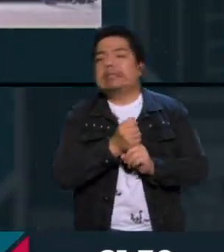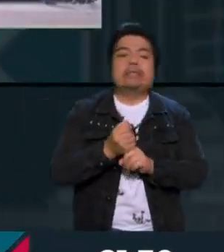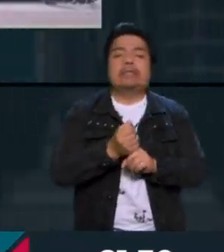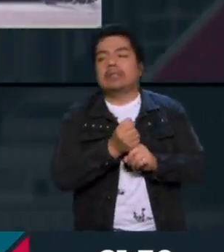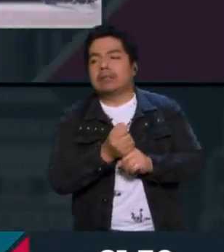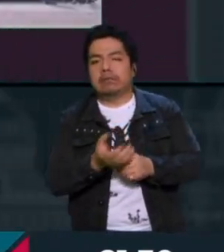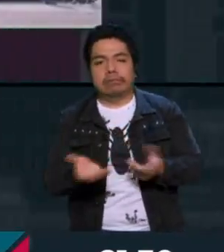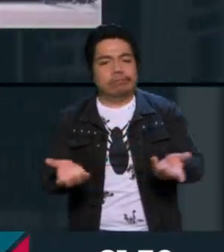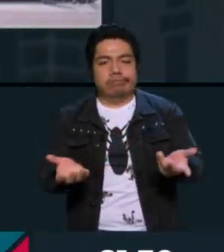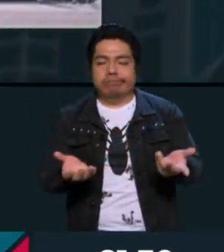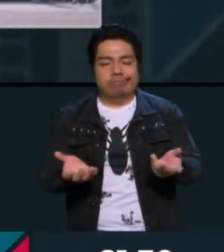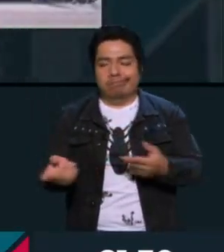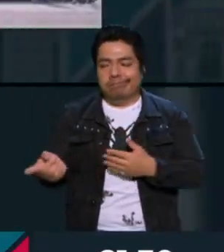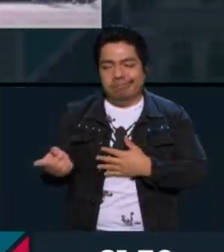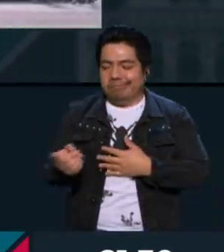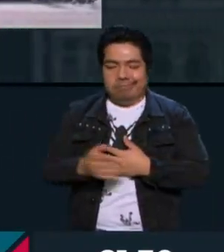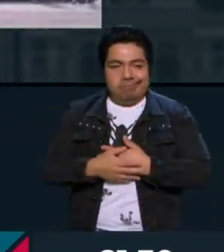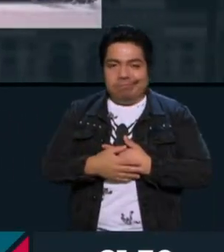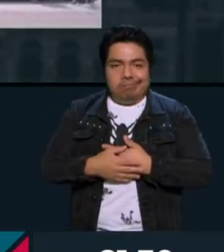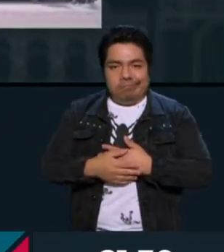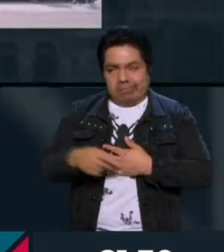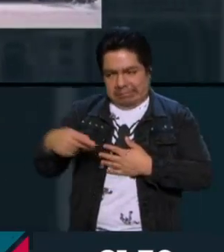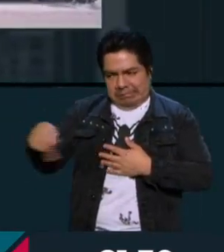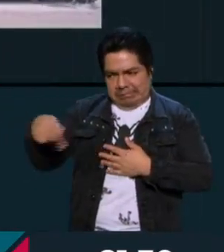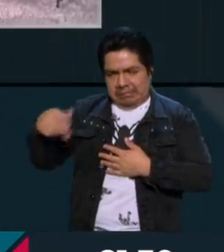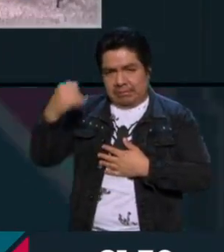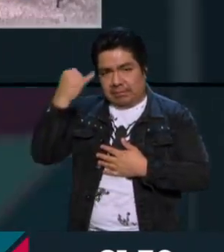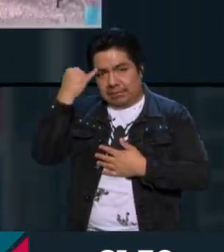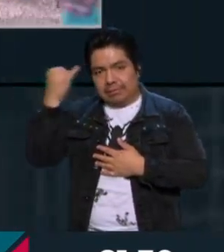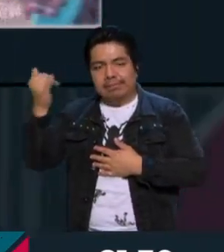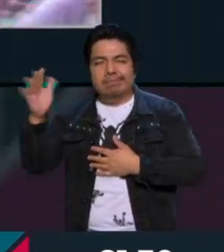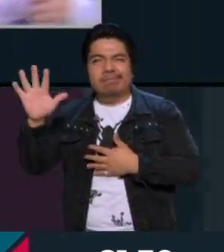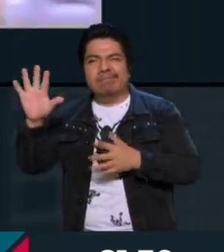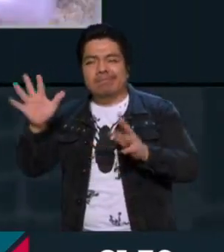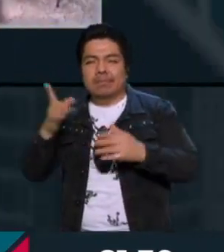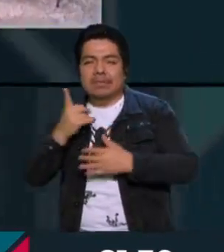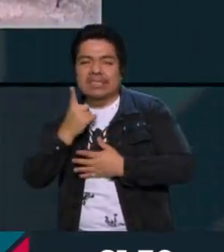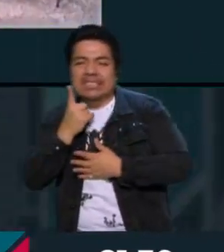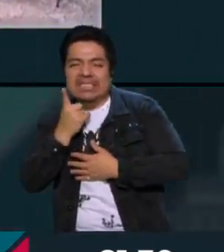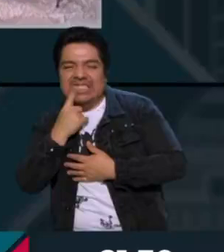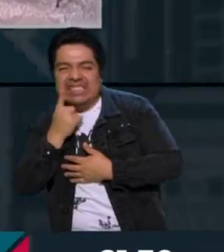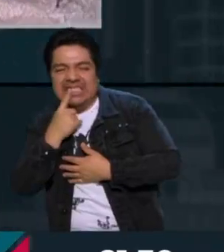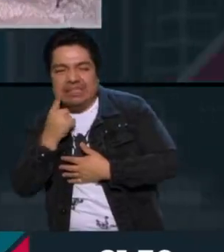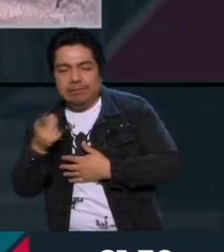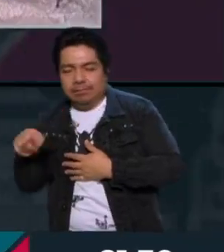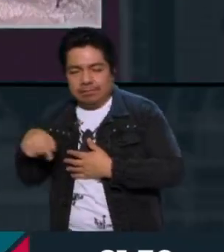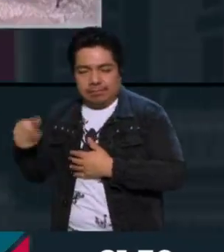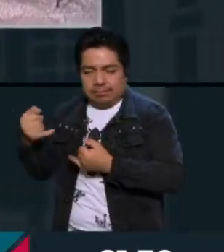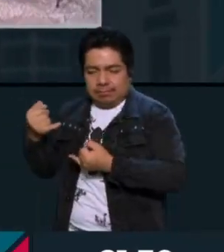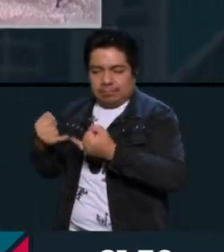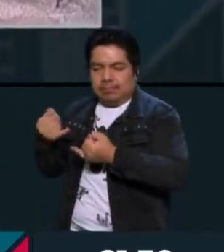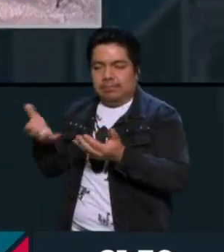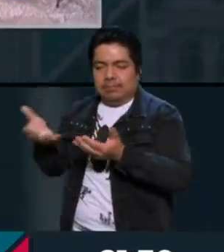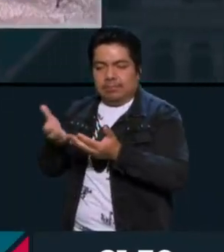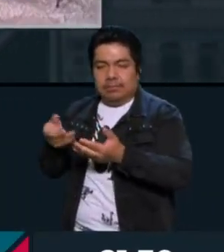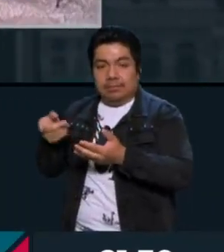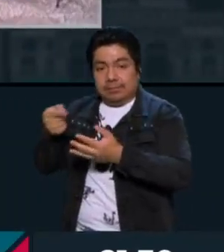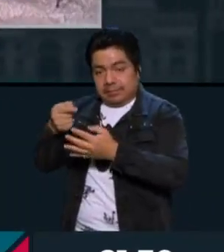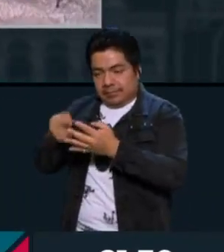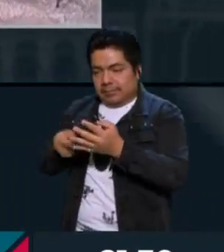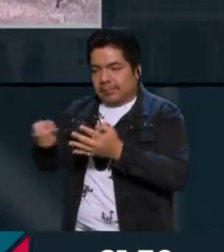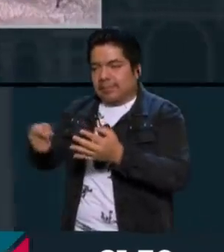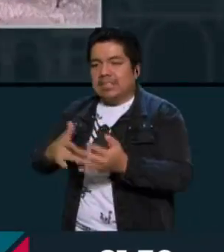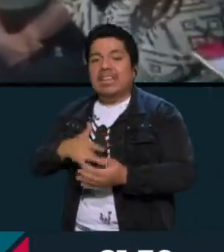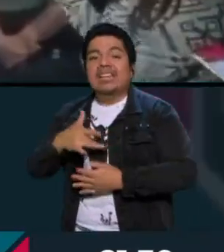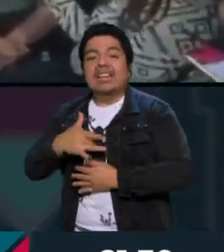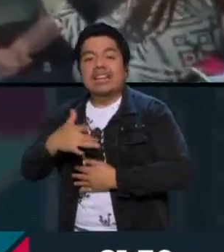atinado. Yo siento que a esta visión articulada medianamente de juzgadores les hace falta mucha